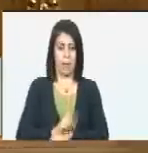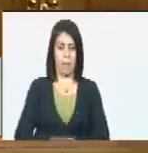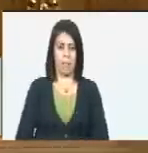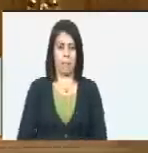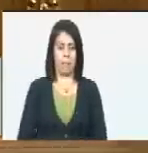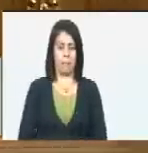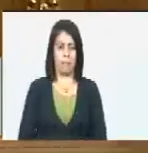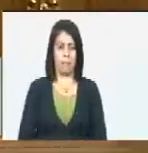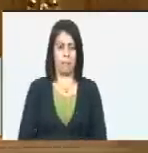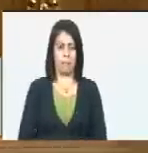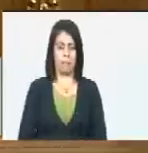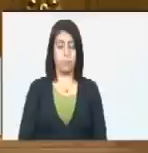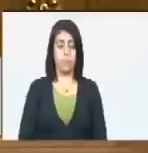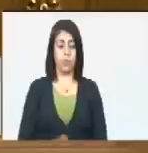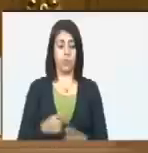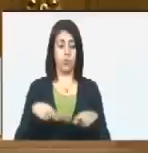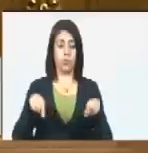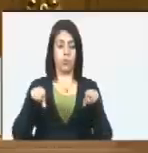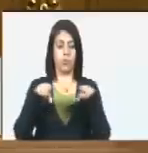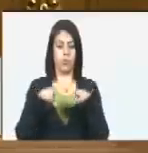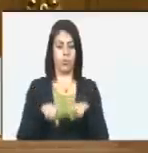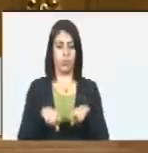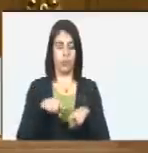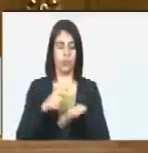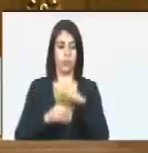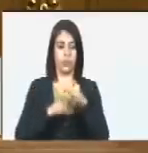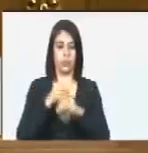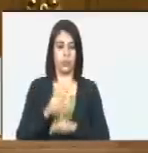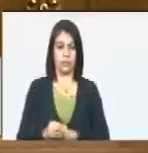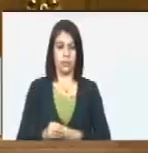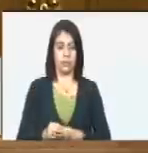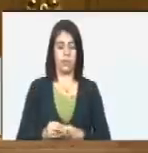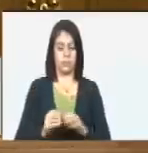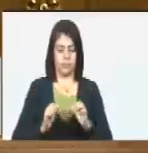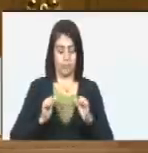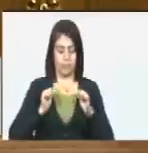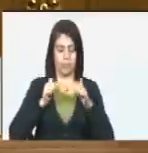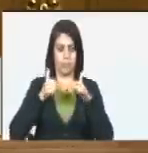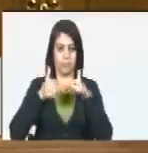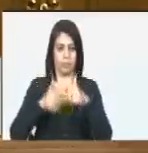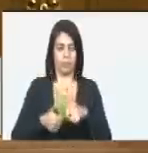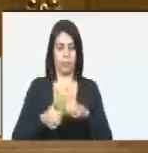De acontecimientos que se concatenaron de una manera